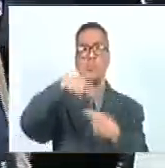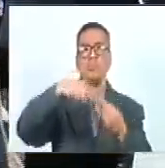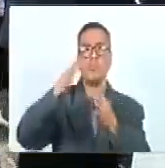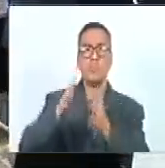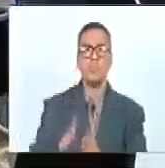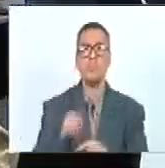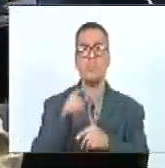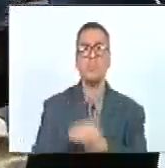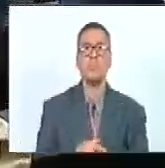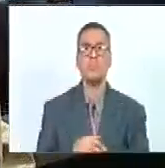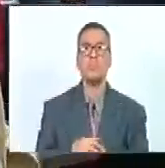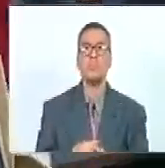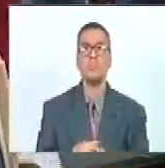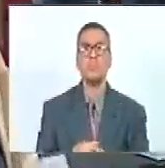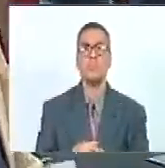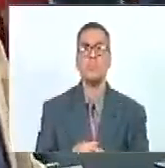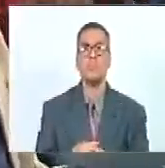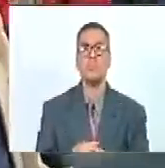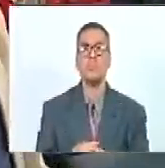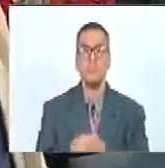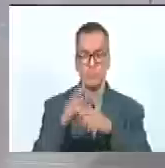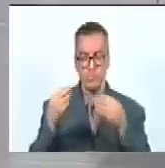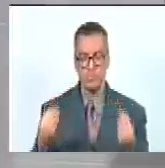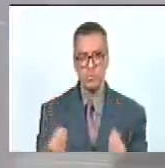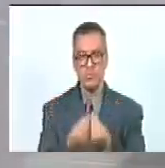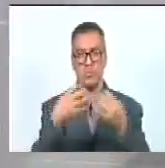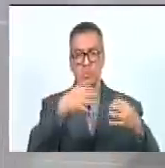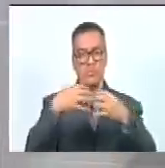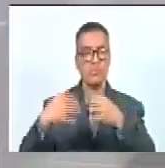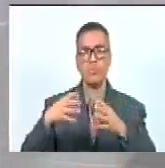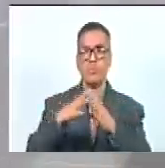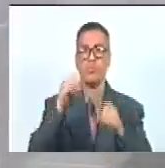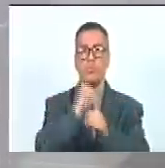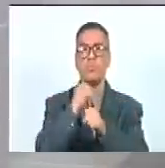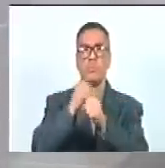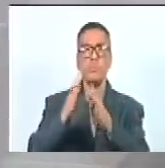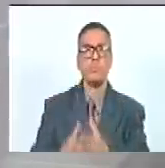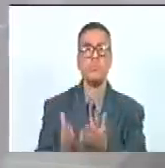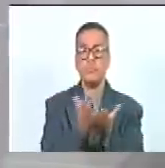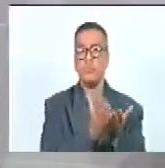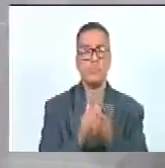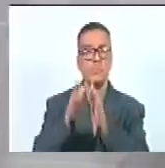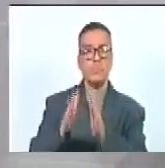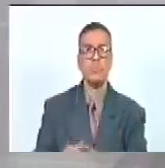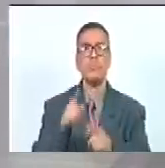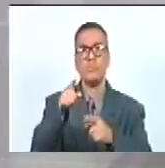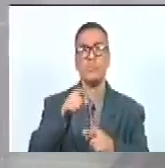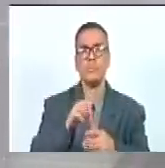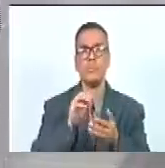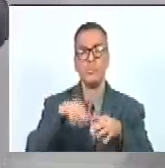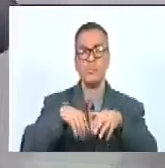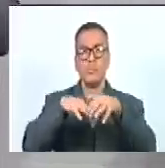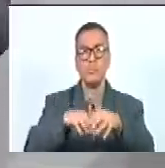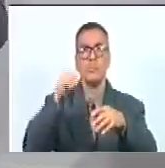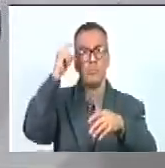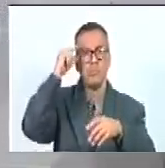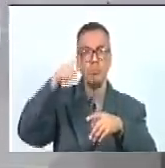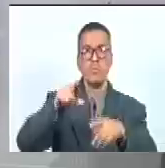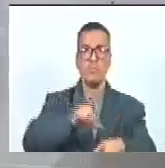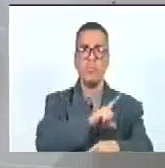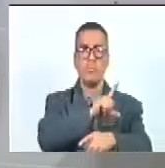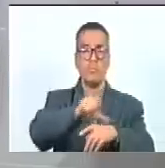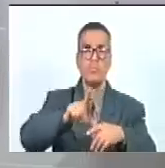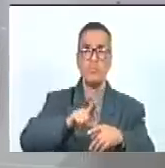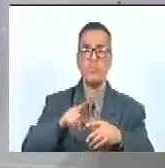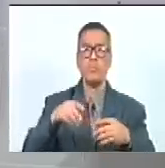revolucionario que acompañara las luchas de los obreros, de los estudiantes. Esa organización fue la Liga Socialista por los